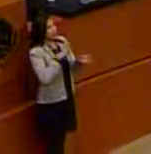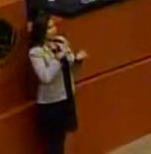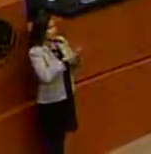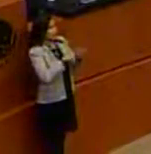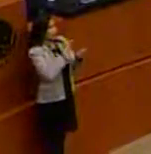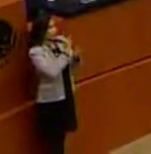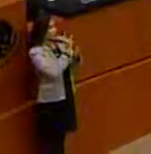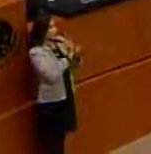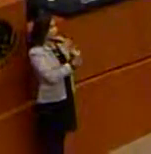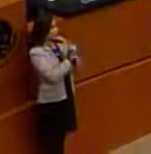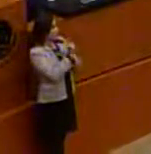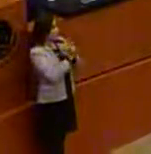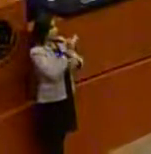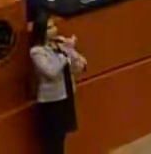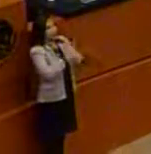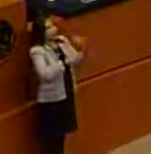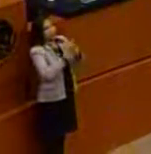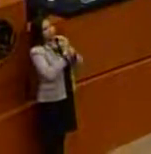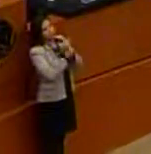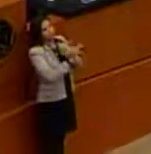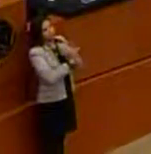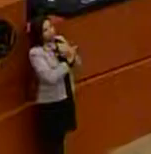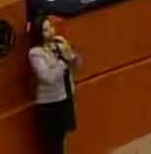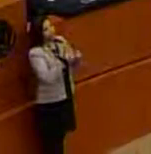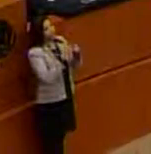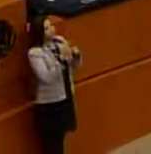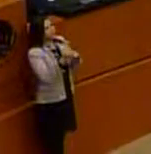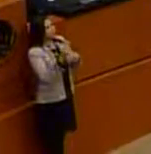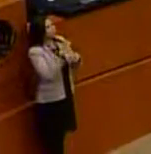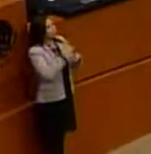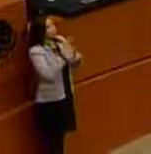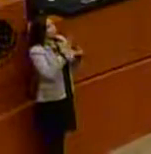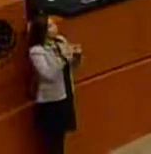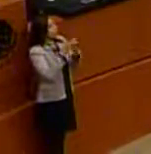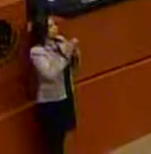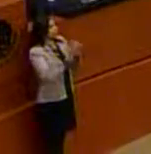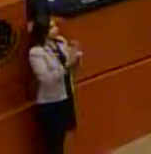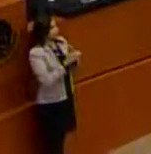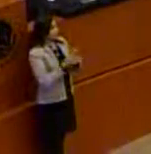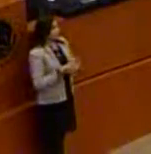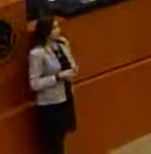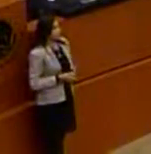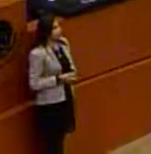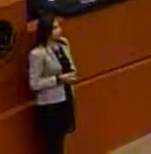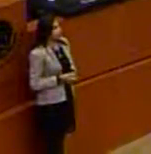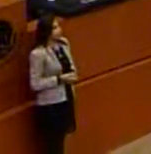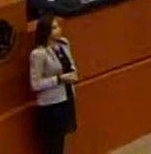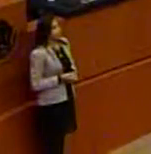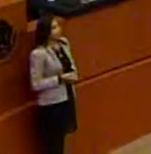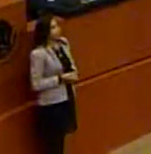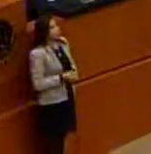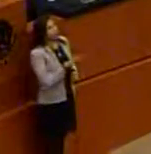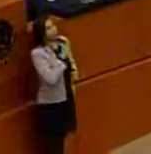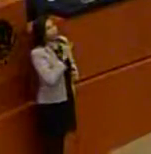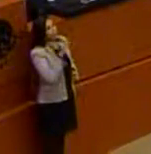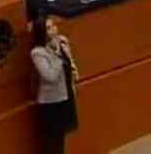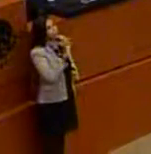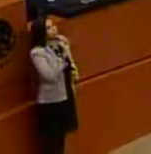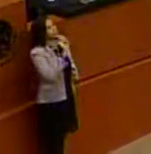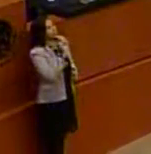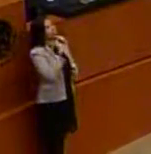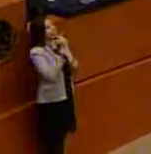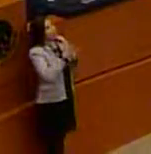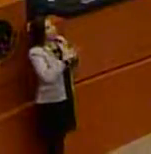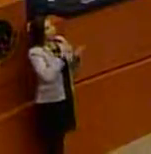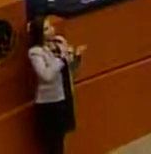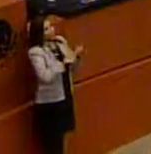sus problemas, como todos los países, de creciente inequidad, pues hacen prever que